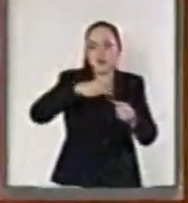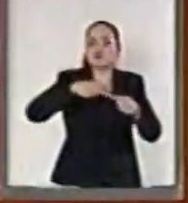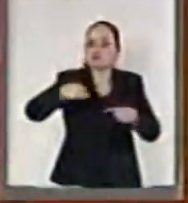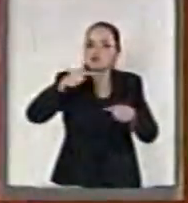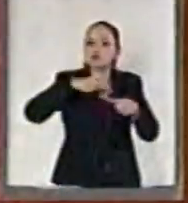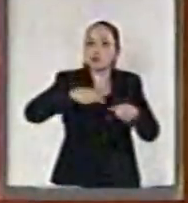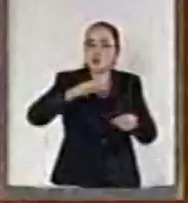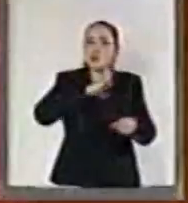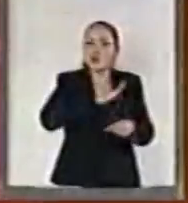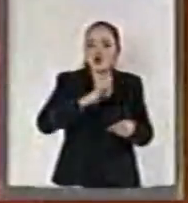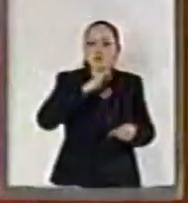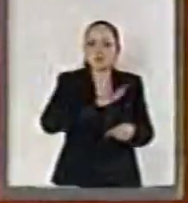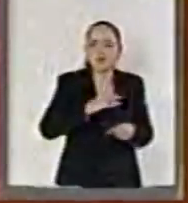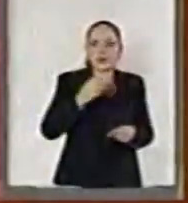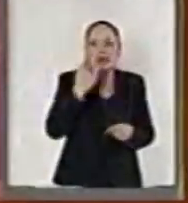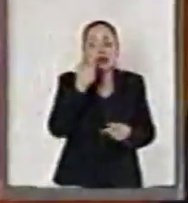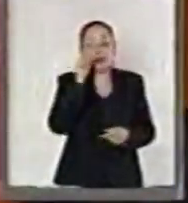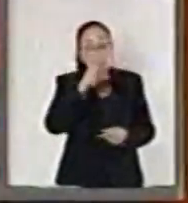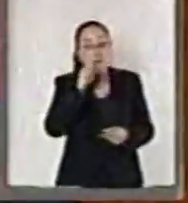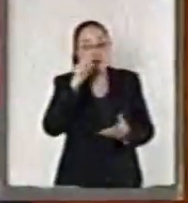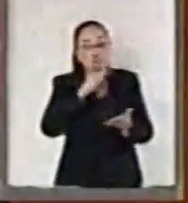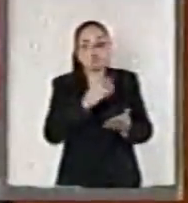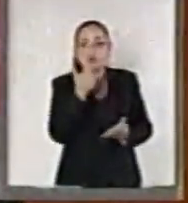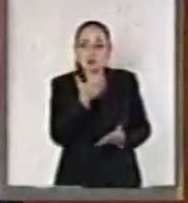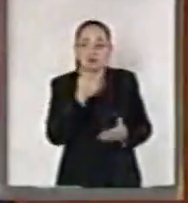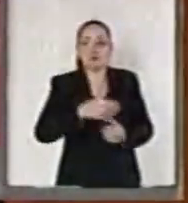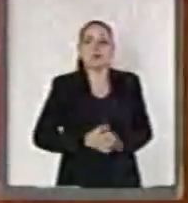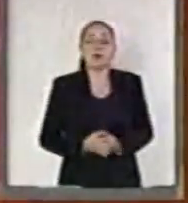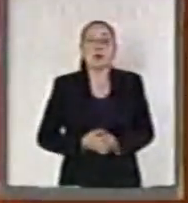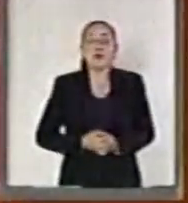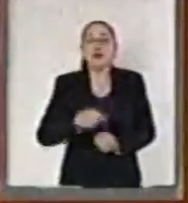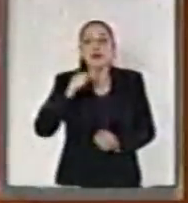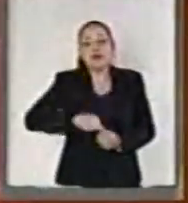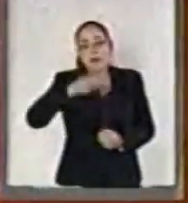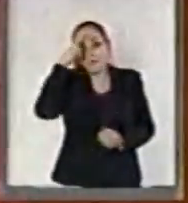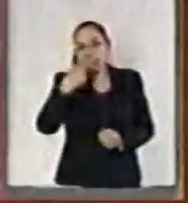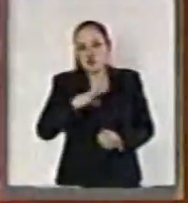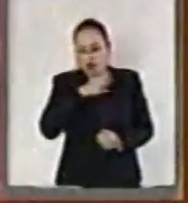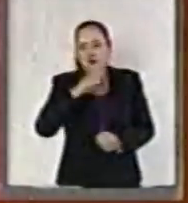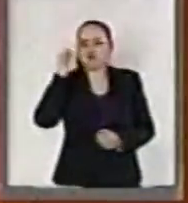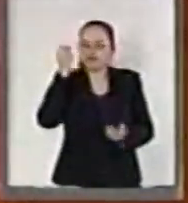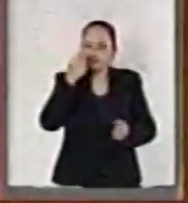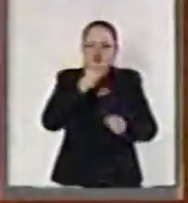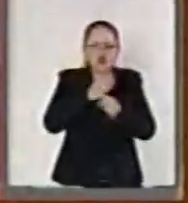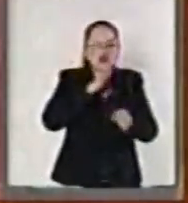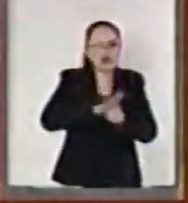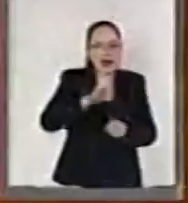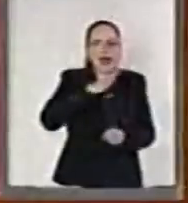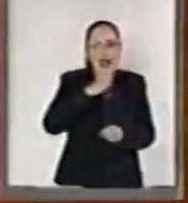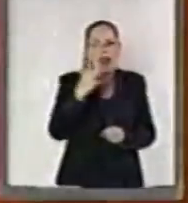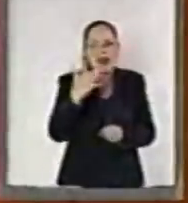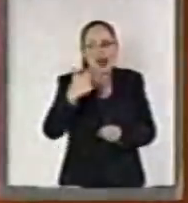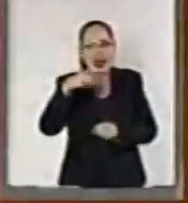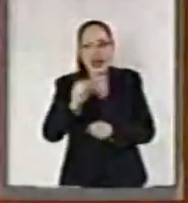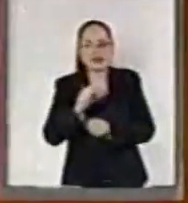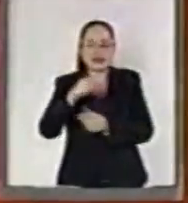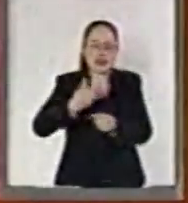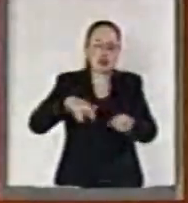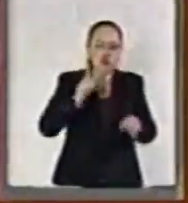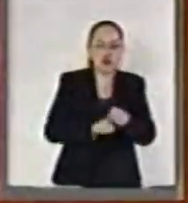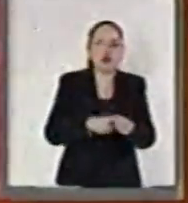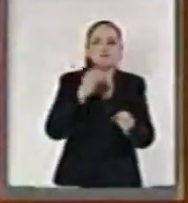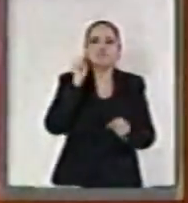y económico. México es un gran productor de gas natural, pero el volumen extraído aún